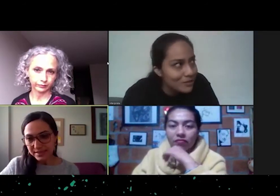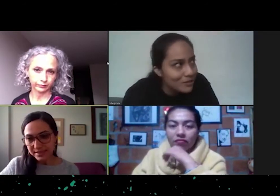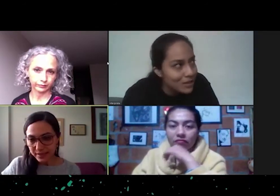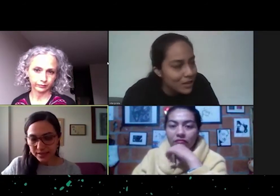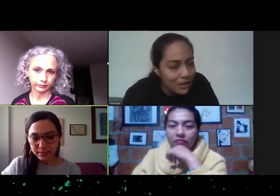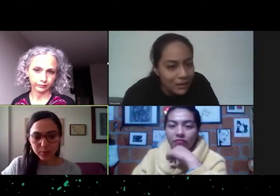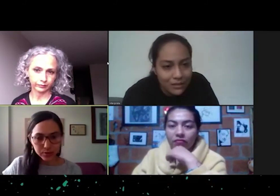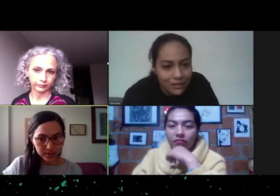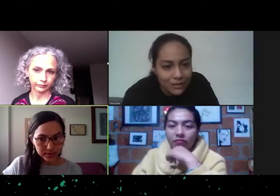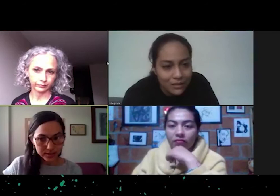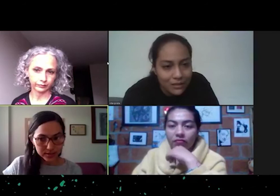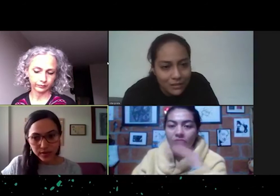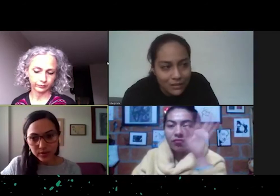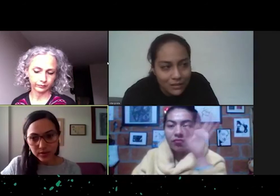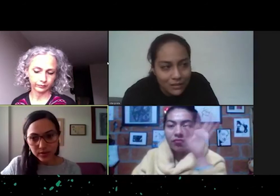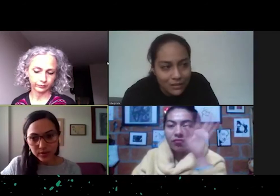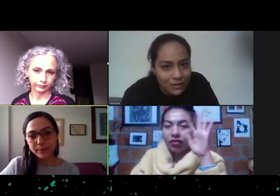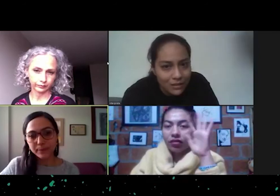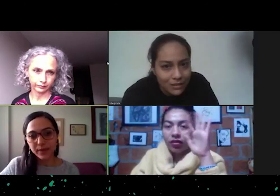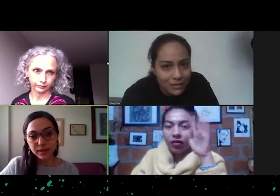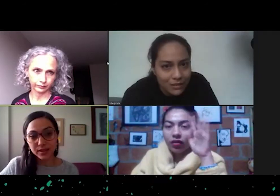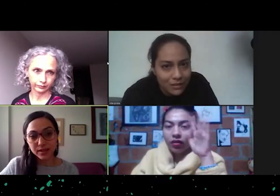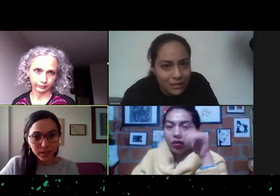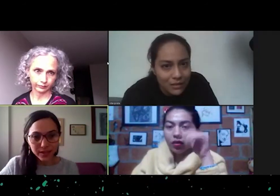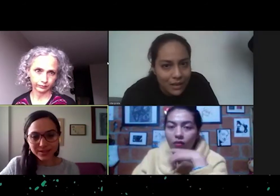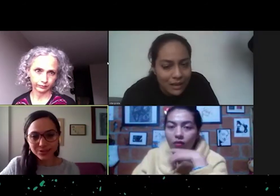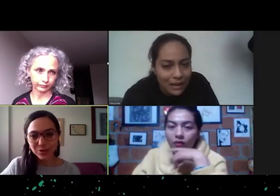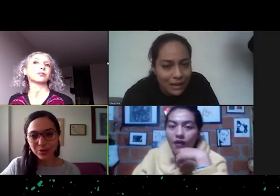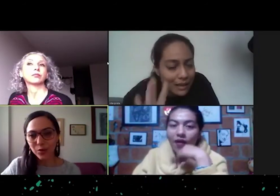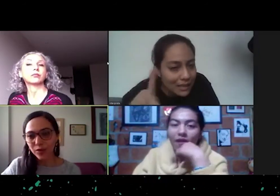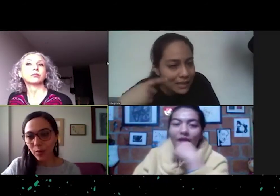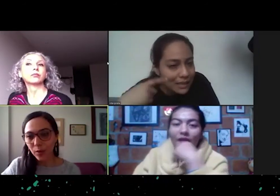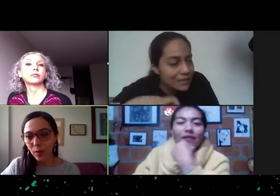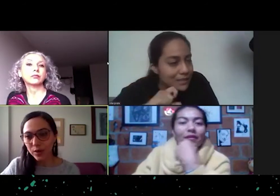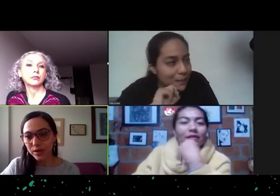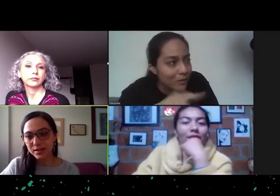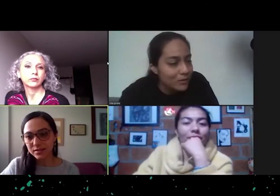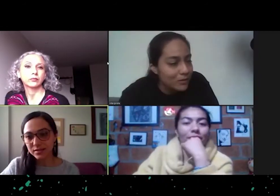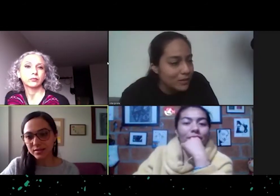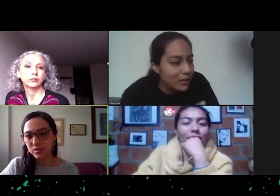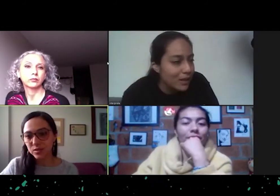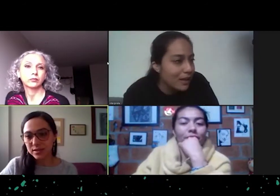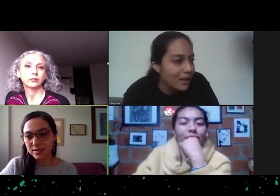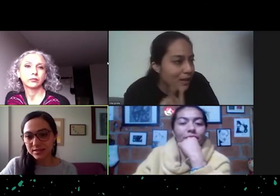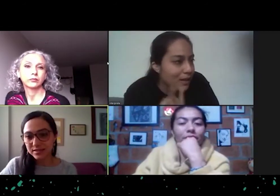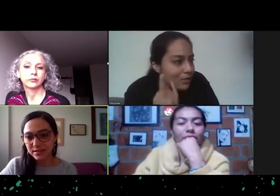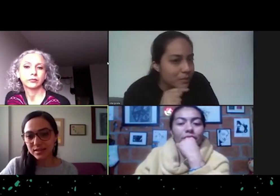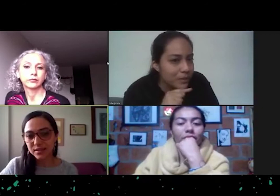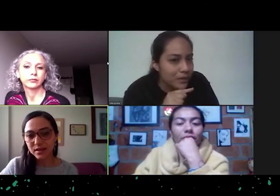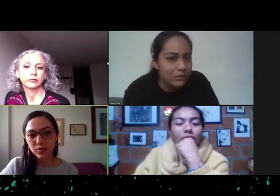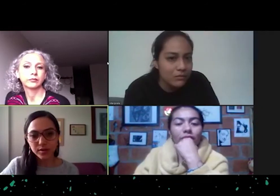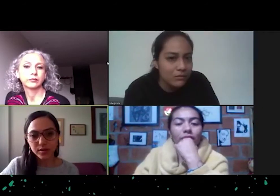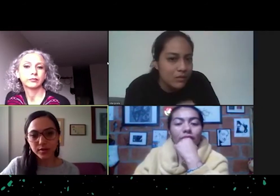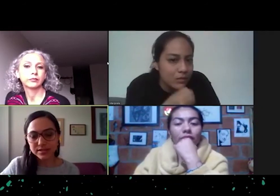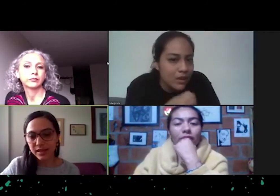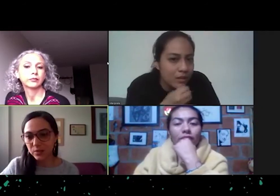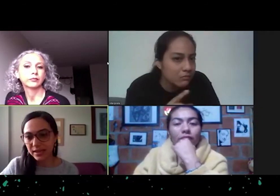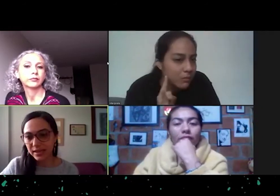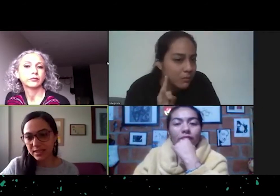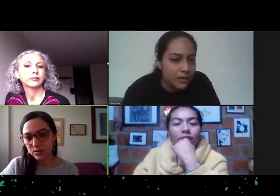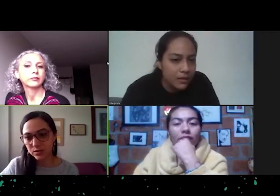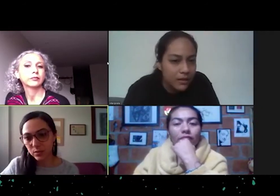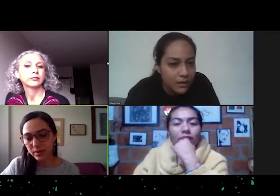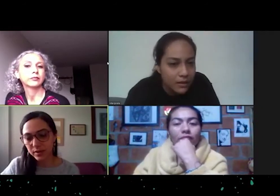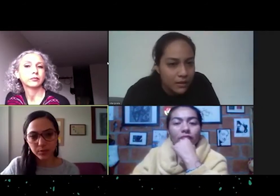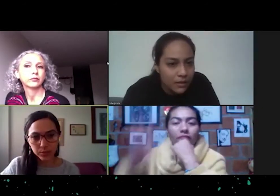También aprovecho y les recuerdo a quienes no lo hayan hecho que por favor registren su asistencia en el formulario que se está dejando en el chat de Zoom para